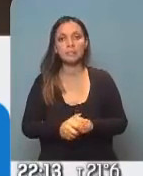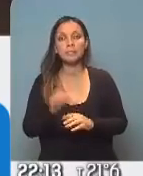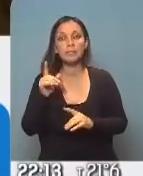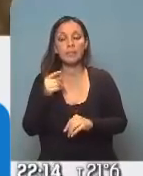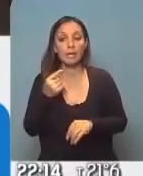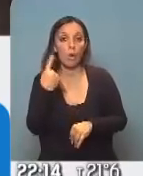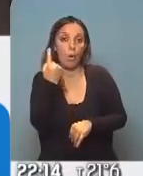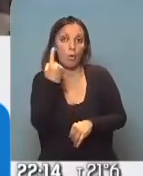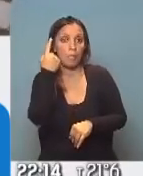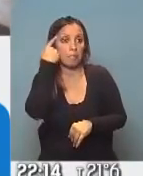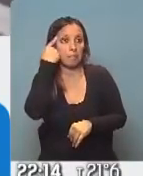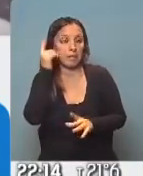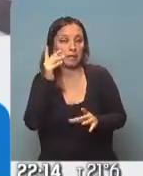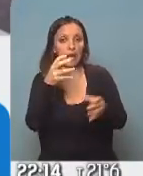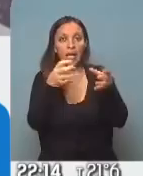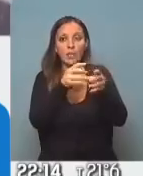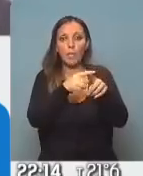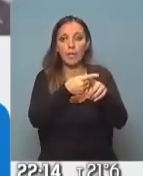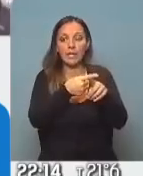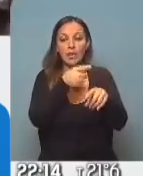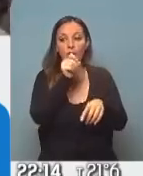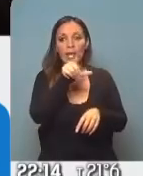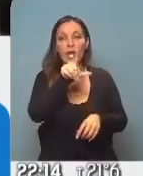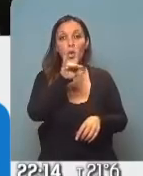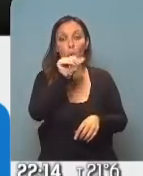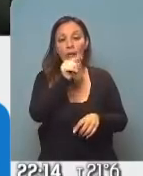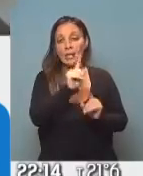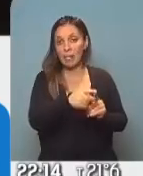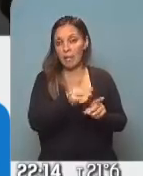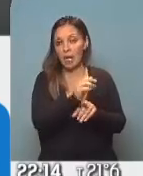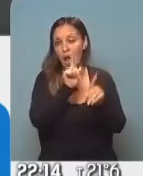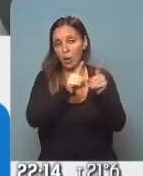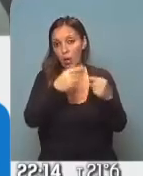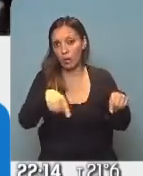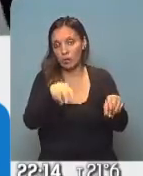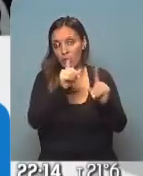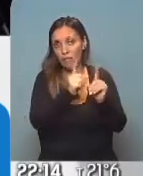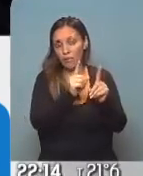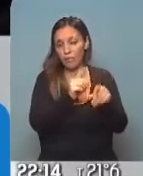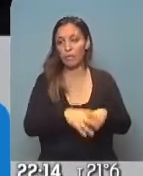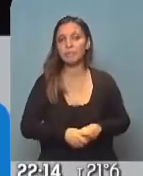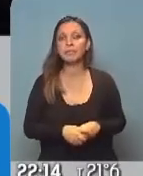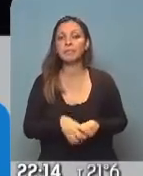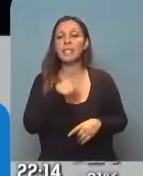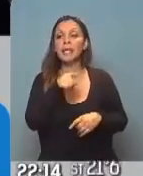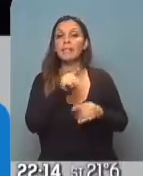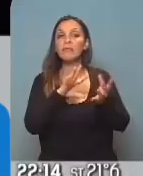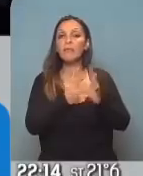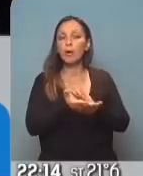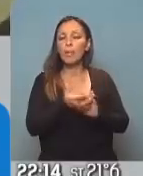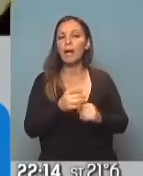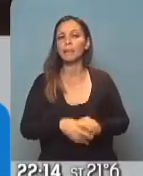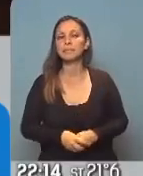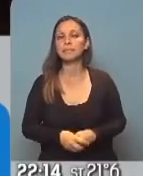decir hasta el PT ha conservado. O sea, proyectos en el ámbito militar y demás. con eso mismo te quiero decir